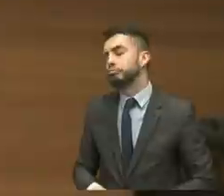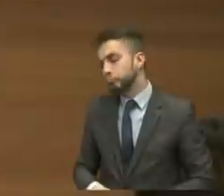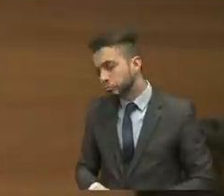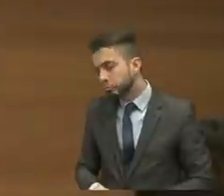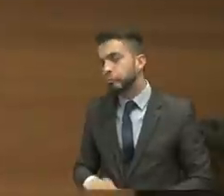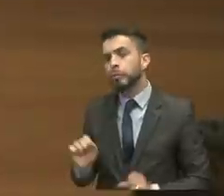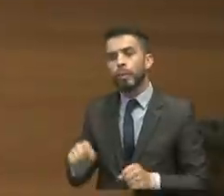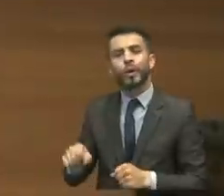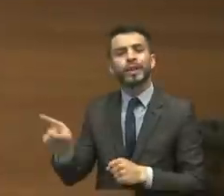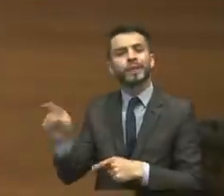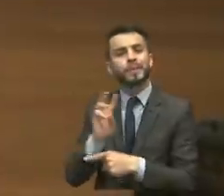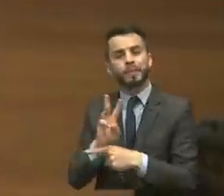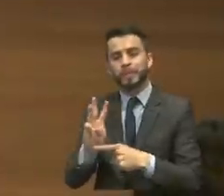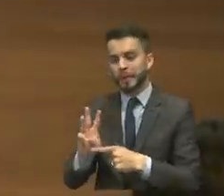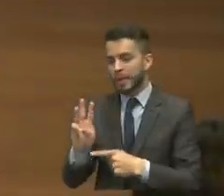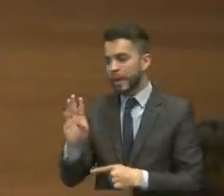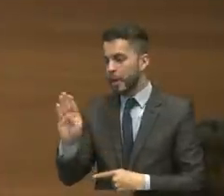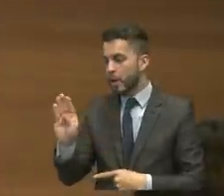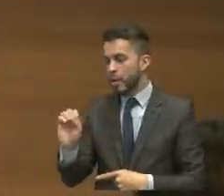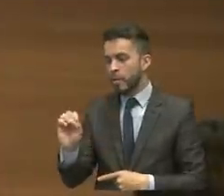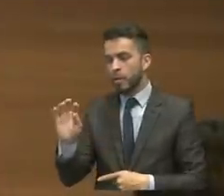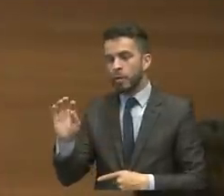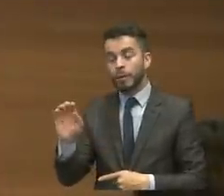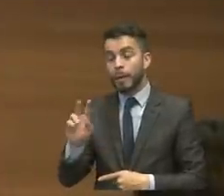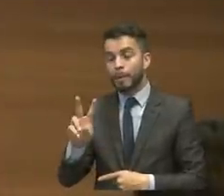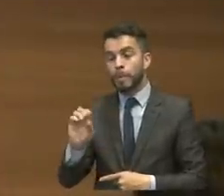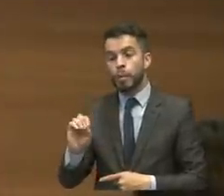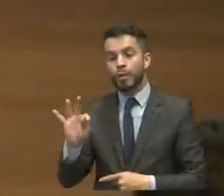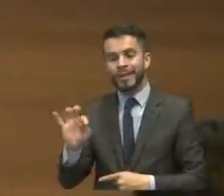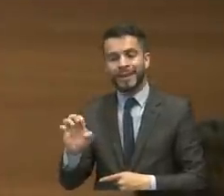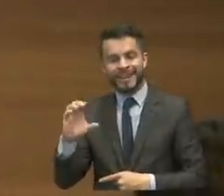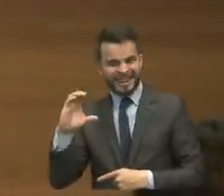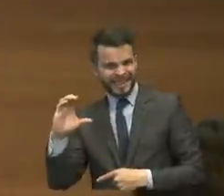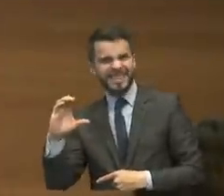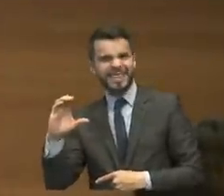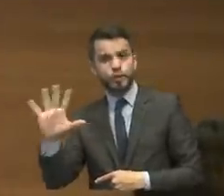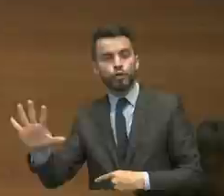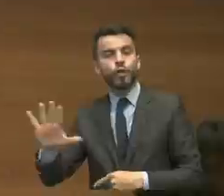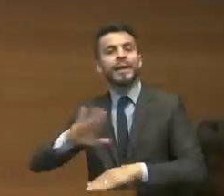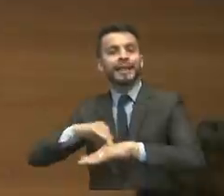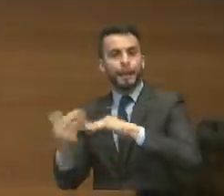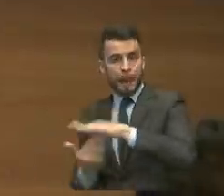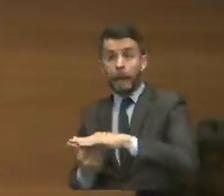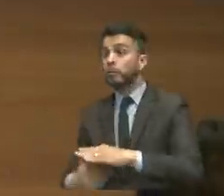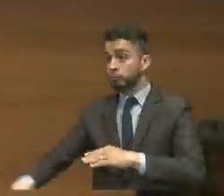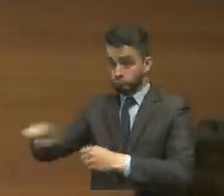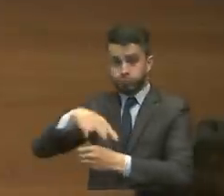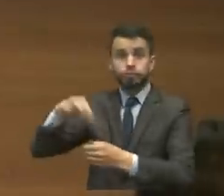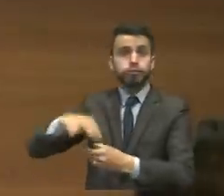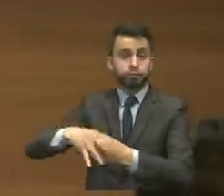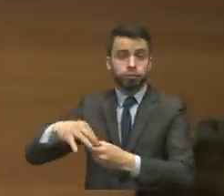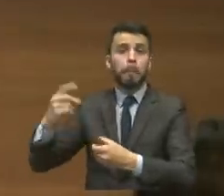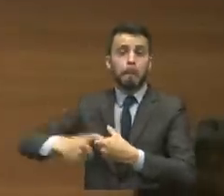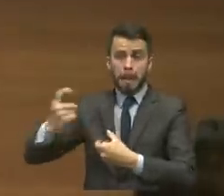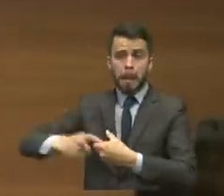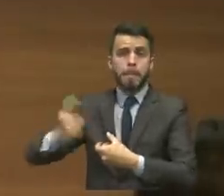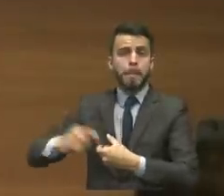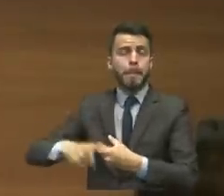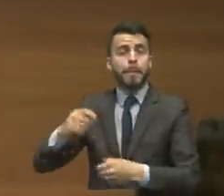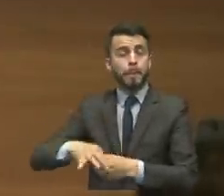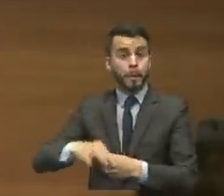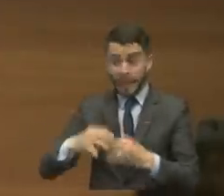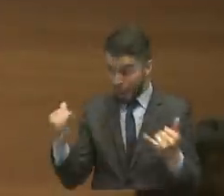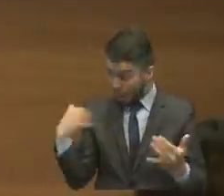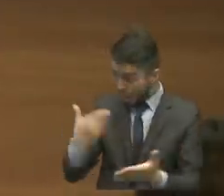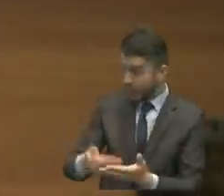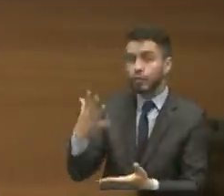Votec del IDEPAC. De manera que esta es una forma de participación ciudadana que ha sido amplia, más de 50 mil personas hasta